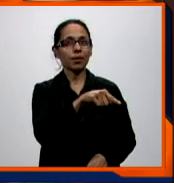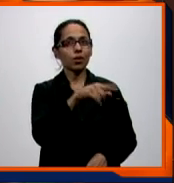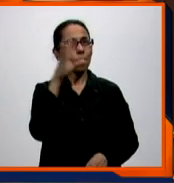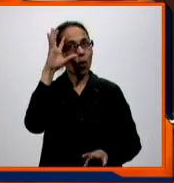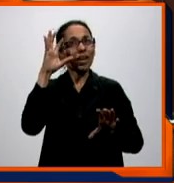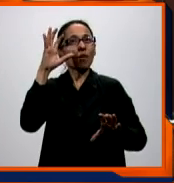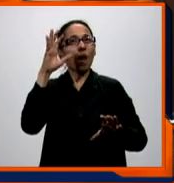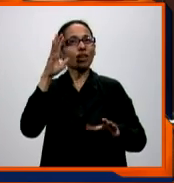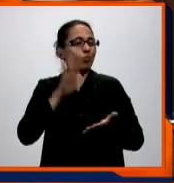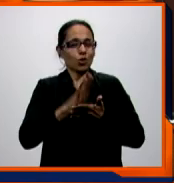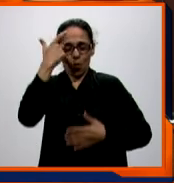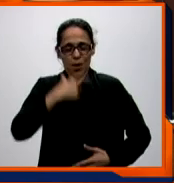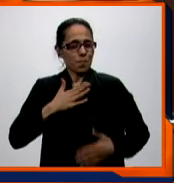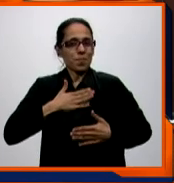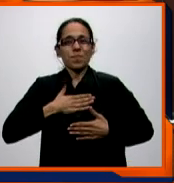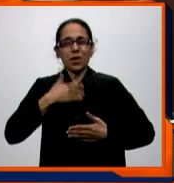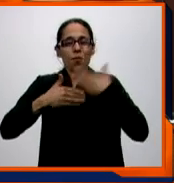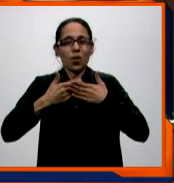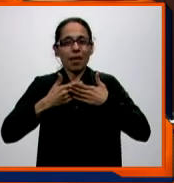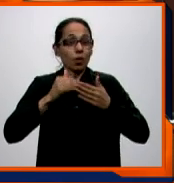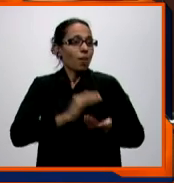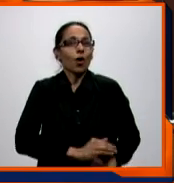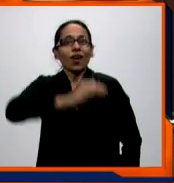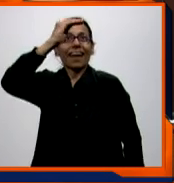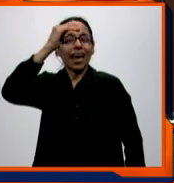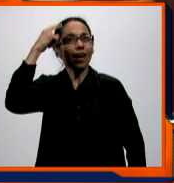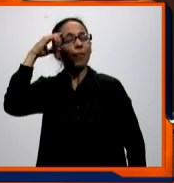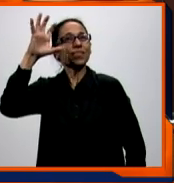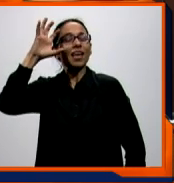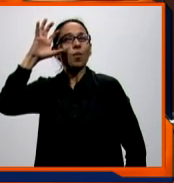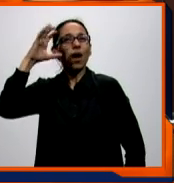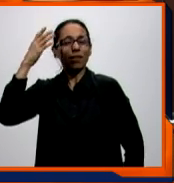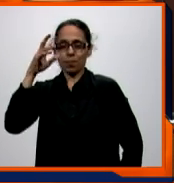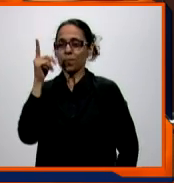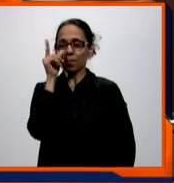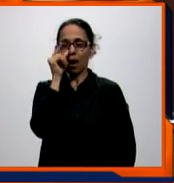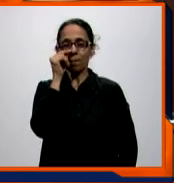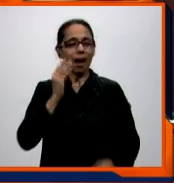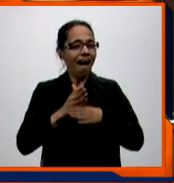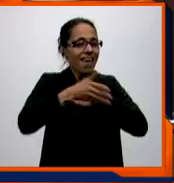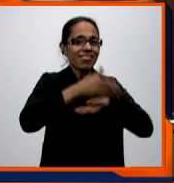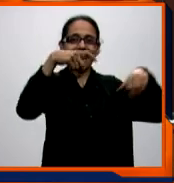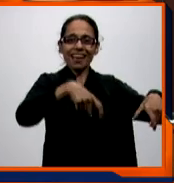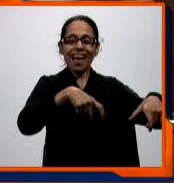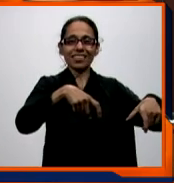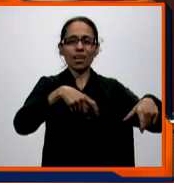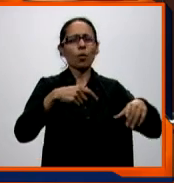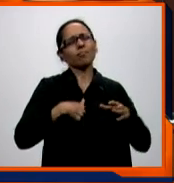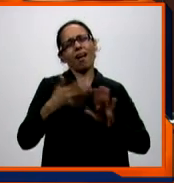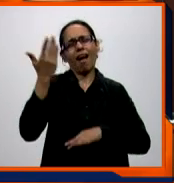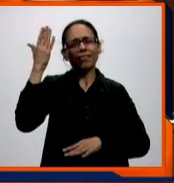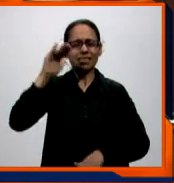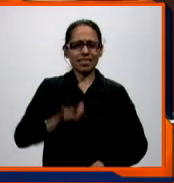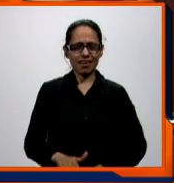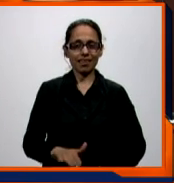más reciente, y que ella sea más grande y que tenga un recuerdo del padre entrando a una cancha de fútbol porque ella era chiquita? Y